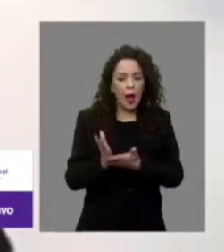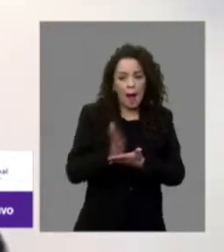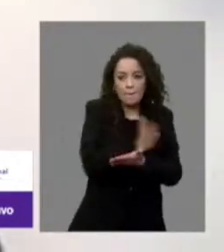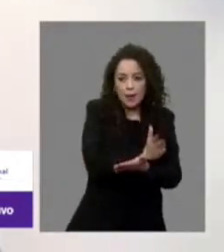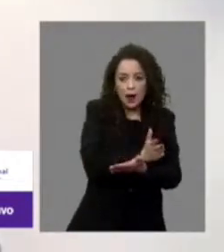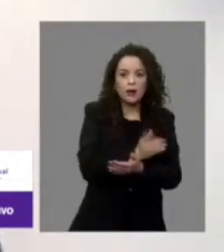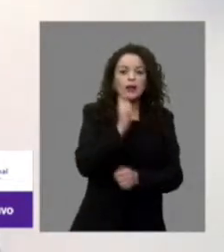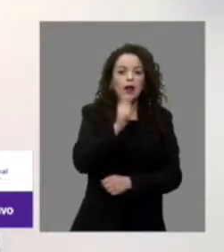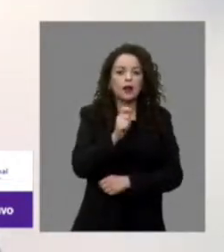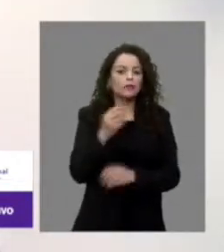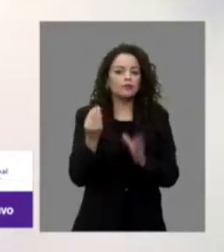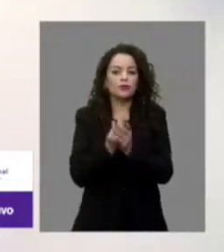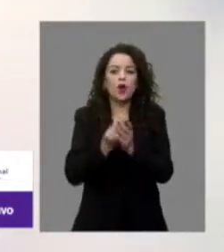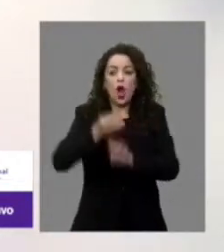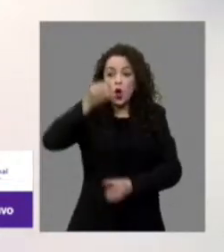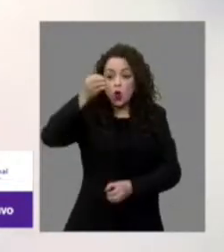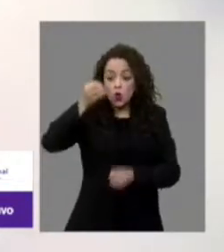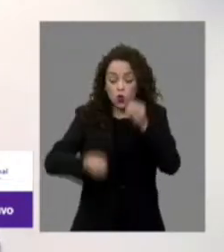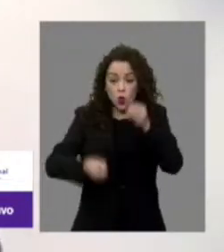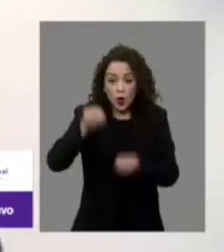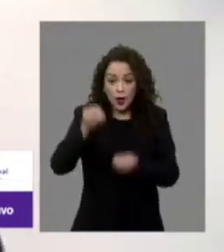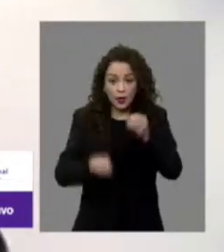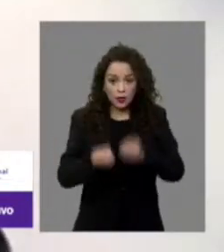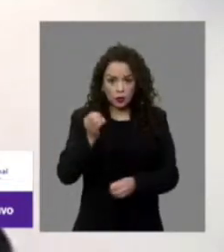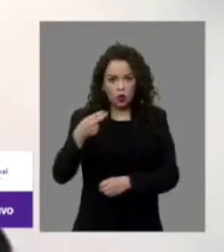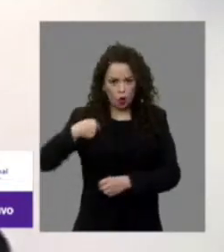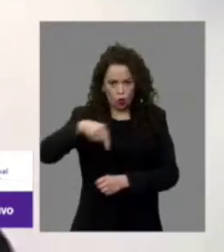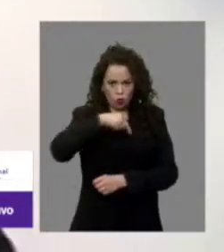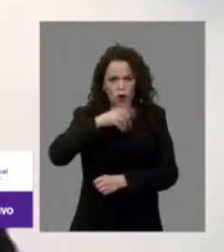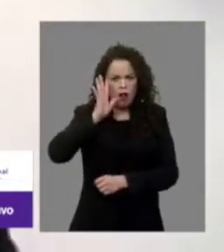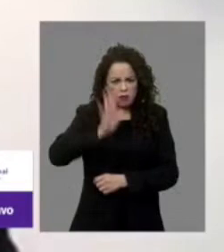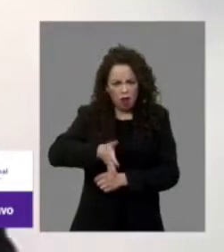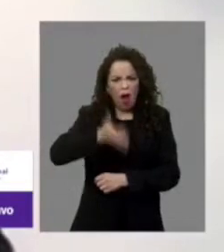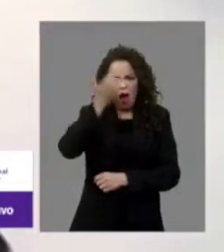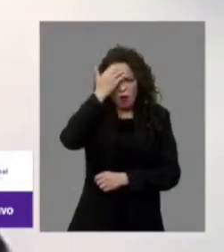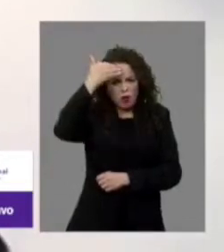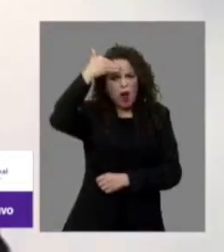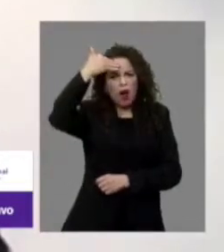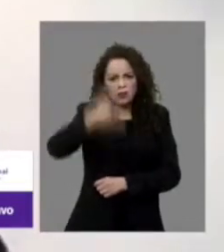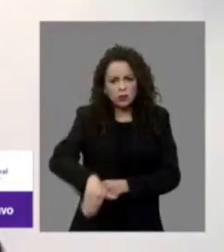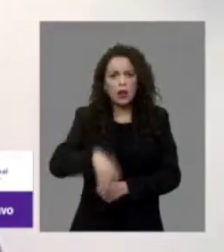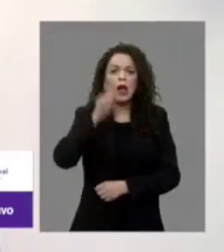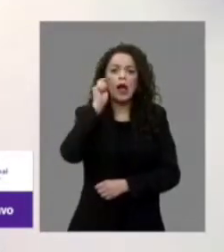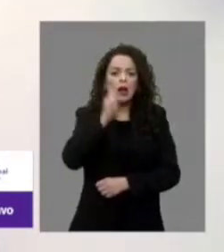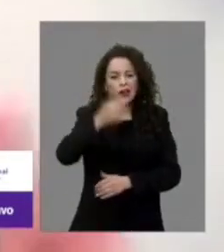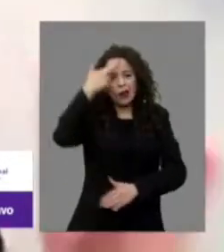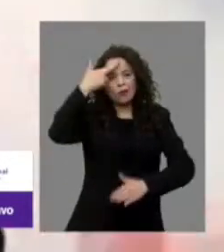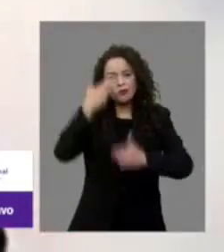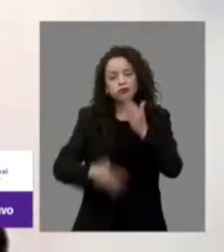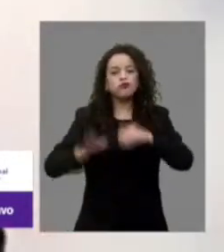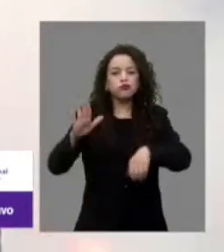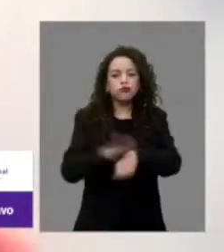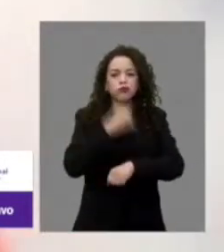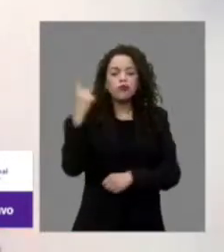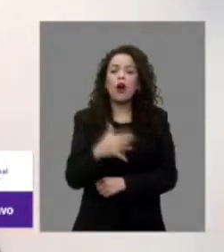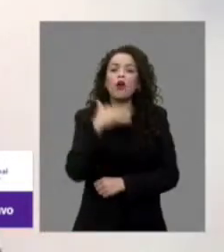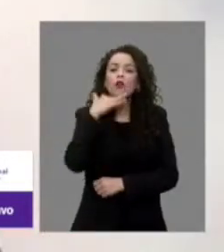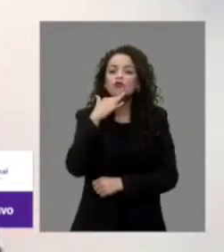los juicios que conocemos como la violación por contaminación, que es un